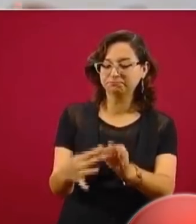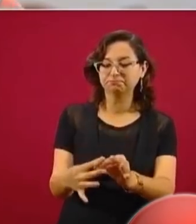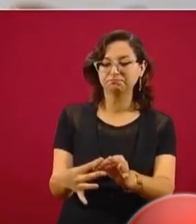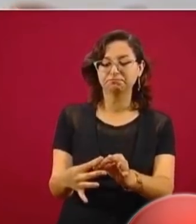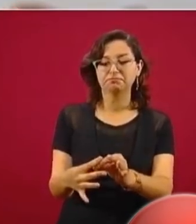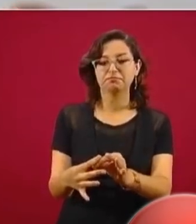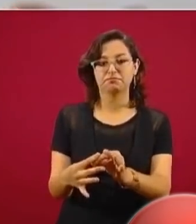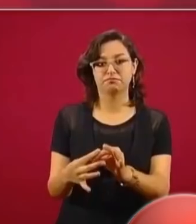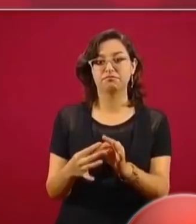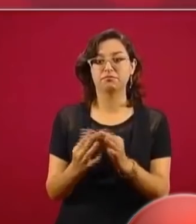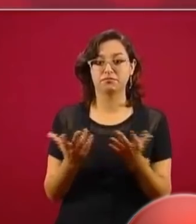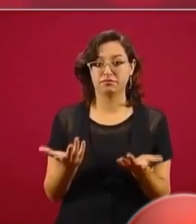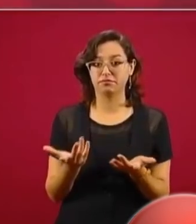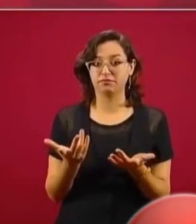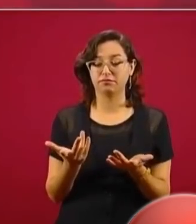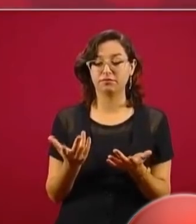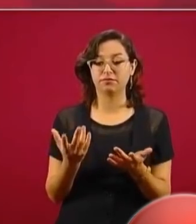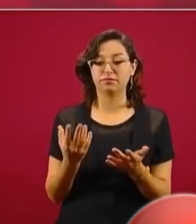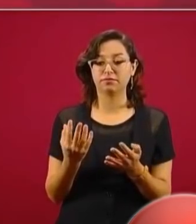esto que estamos hablando.